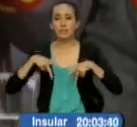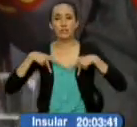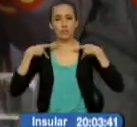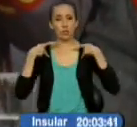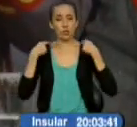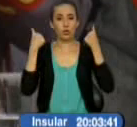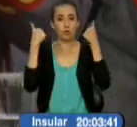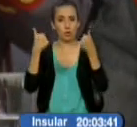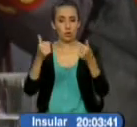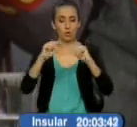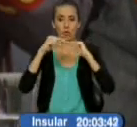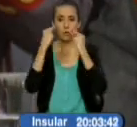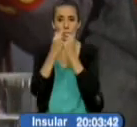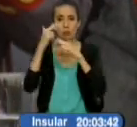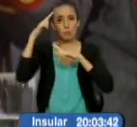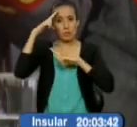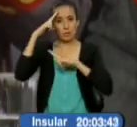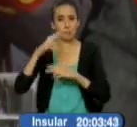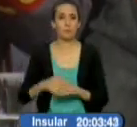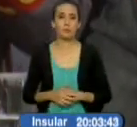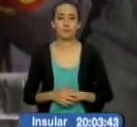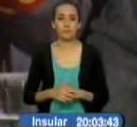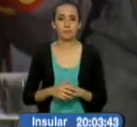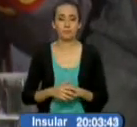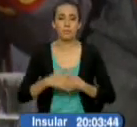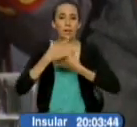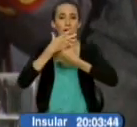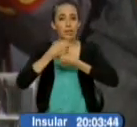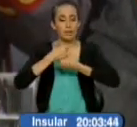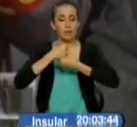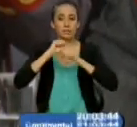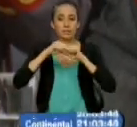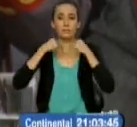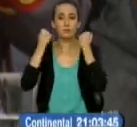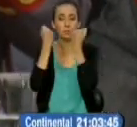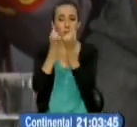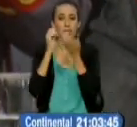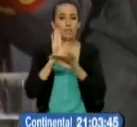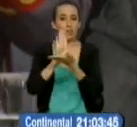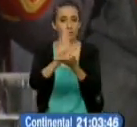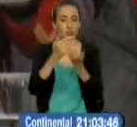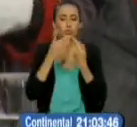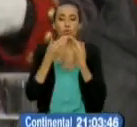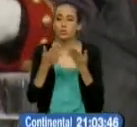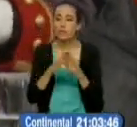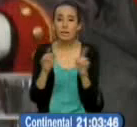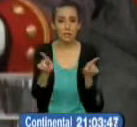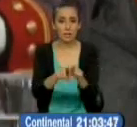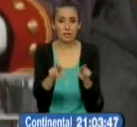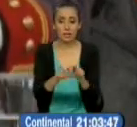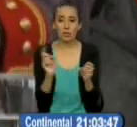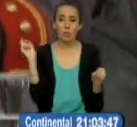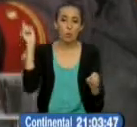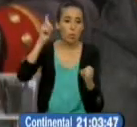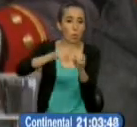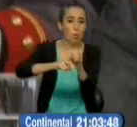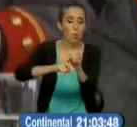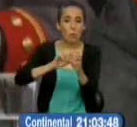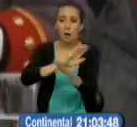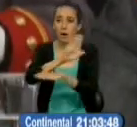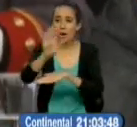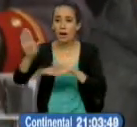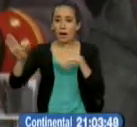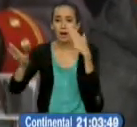oficiales, la tropa y sus familias. La seguridad social de las Fuerzas Armadas, como la de todos los ciudadanos, es un bien